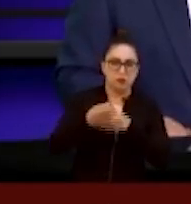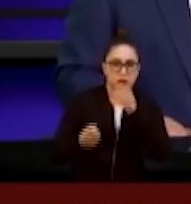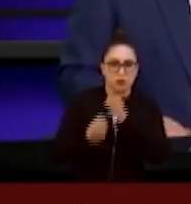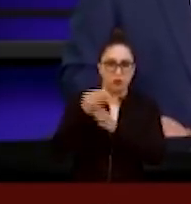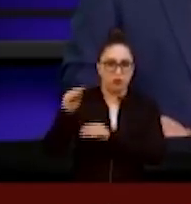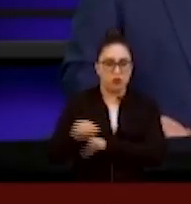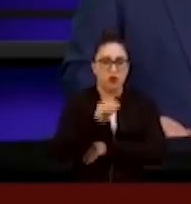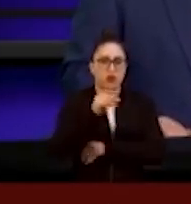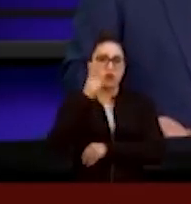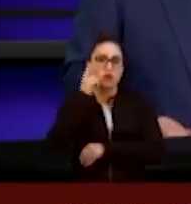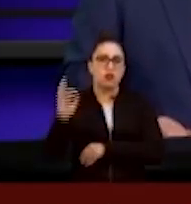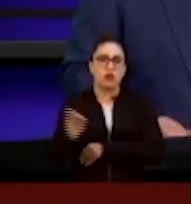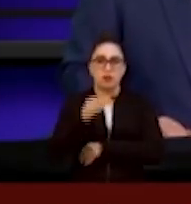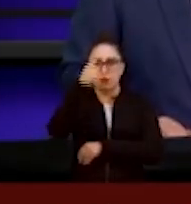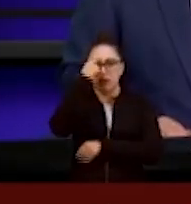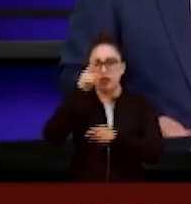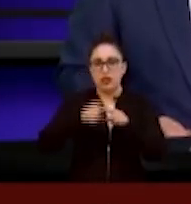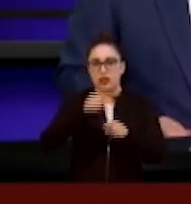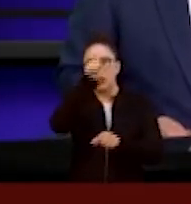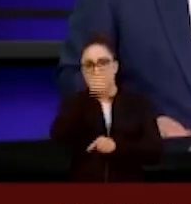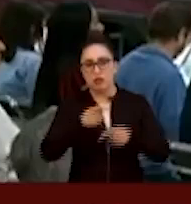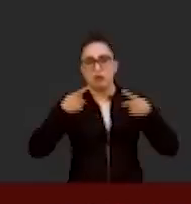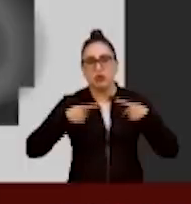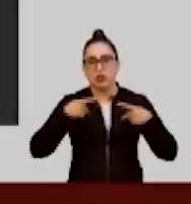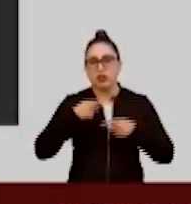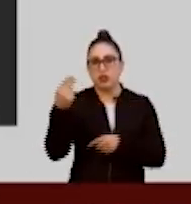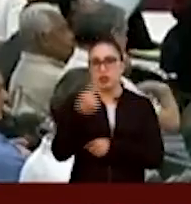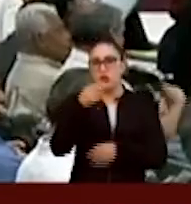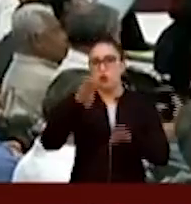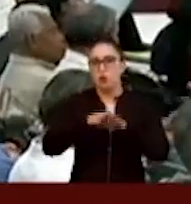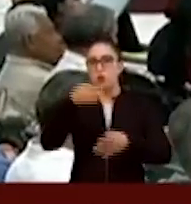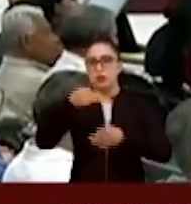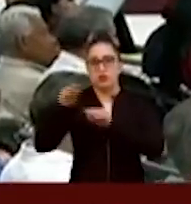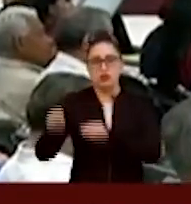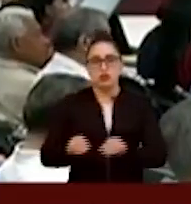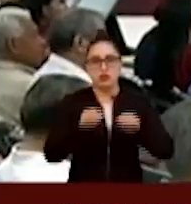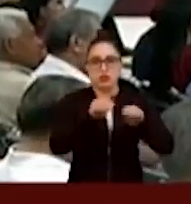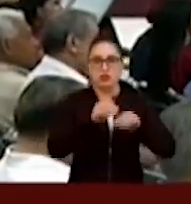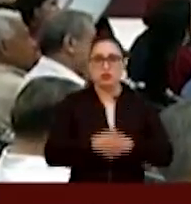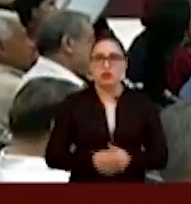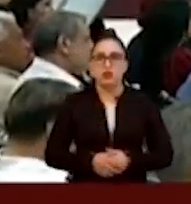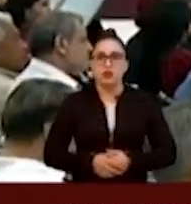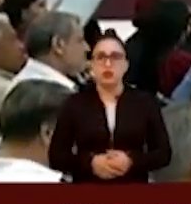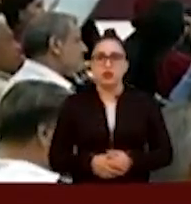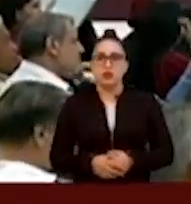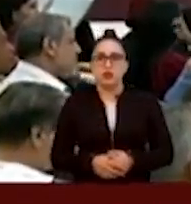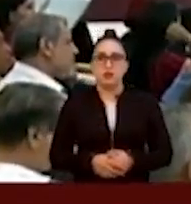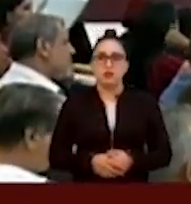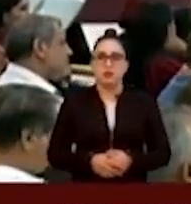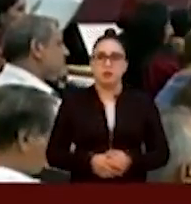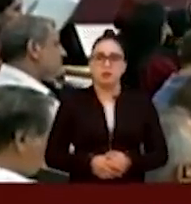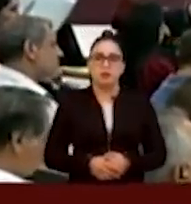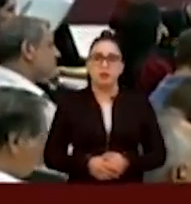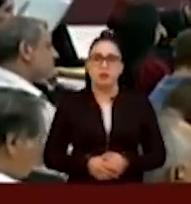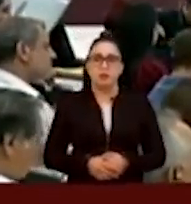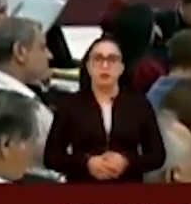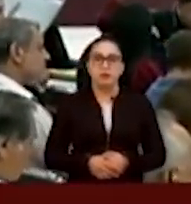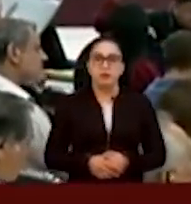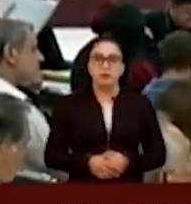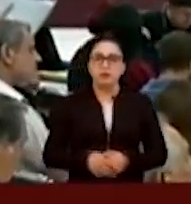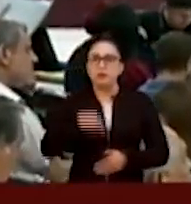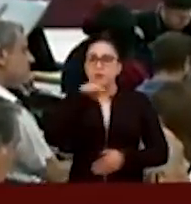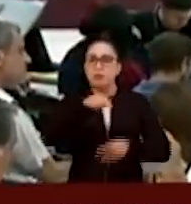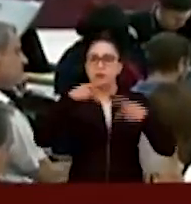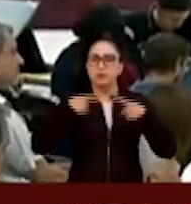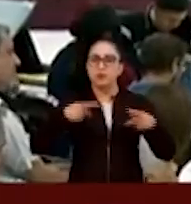de quienes ejercen justicia en nuestro país. Que se gaste tanto dinero y que los resultados que